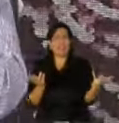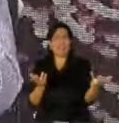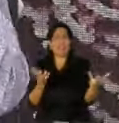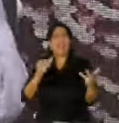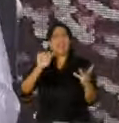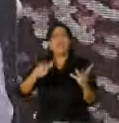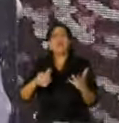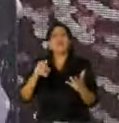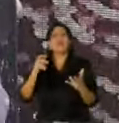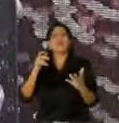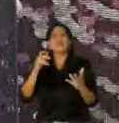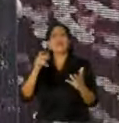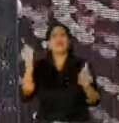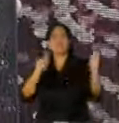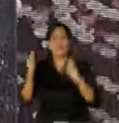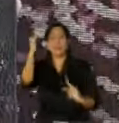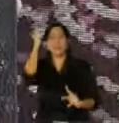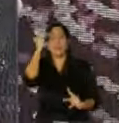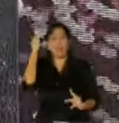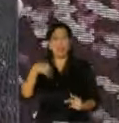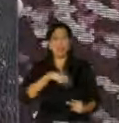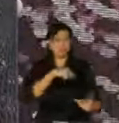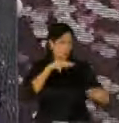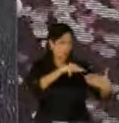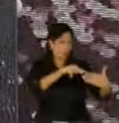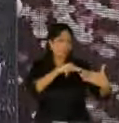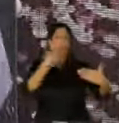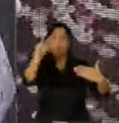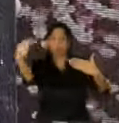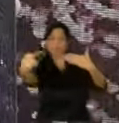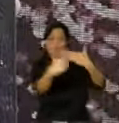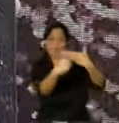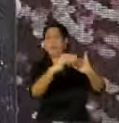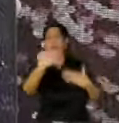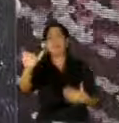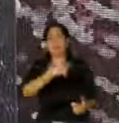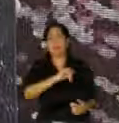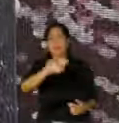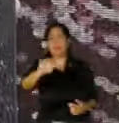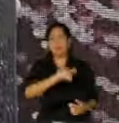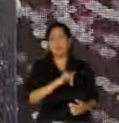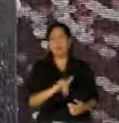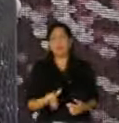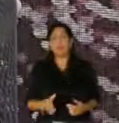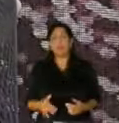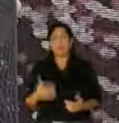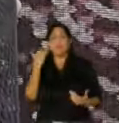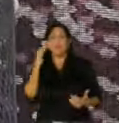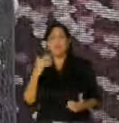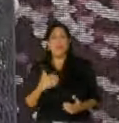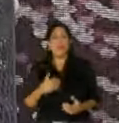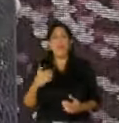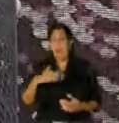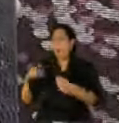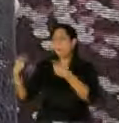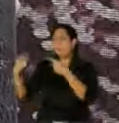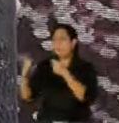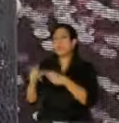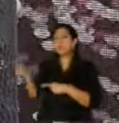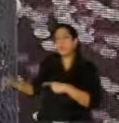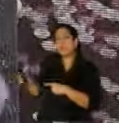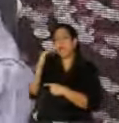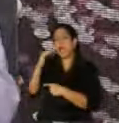que el país vea de forma transparente lo mismo que estamos viendo acá y de una forma agregada, ¿verdad? Sin identificar que fulanito, que es mi vecino y